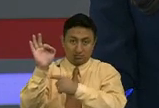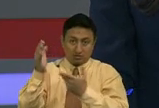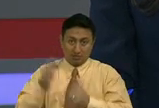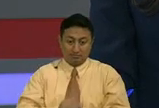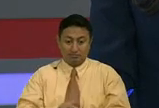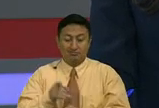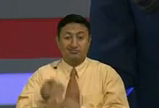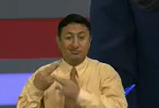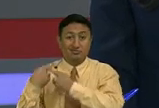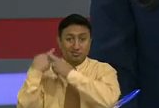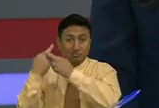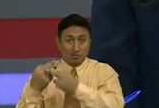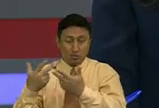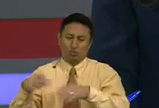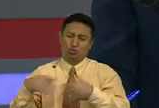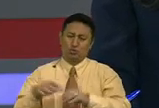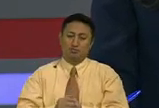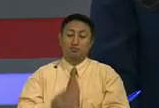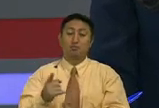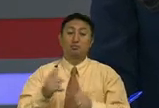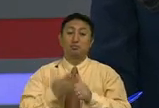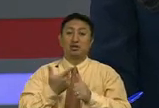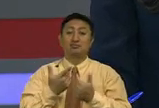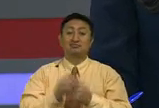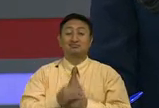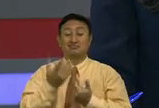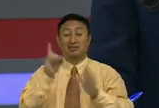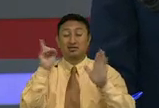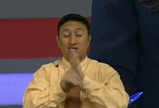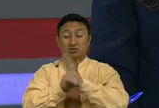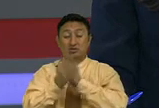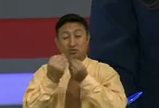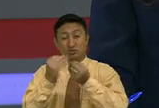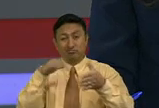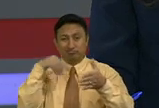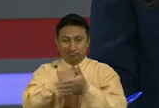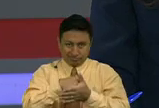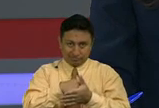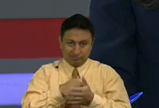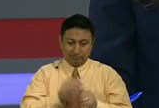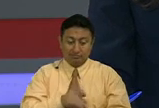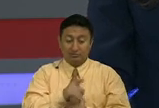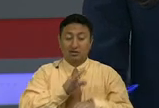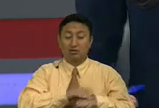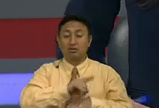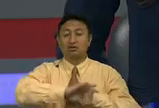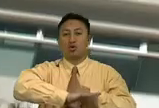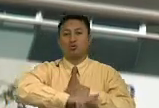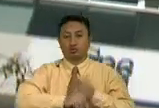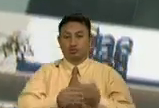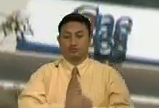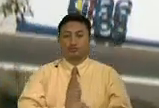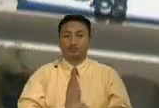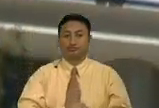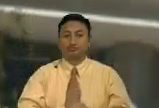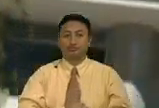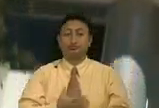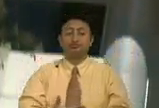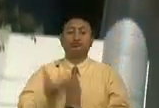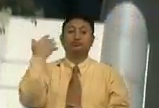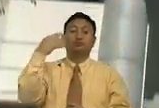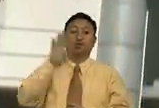varios retos. Uno de ellos, evacuar las denuncias que están estancadas en la entidad, la mayoría por corrupción. Hasta el pasado 4 de